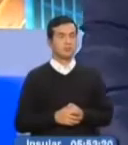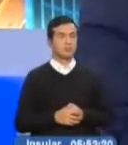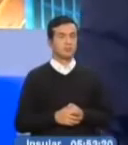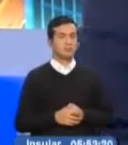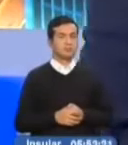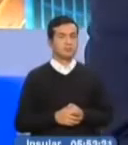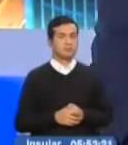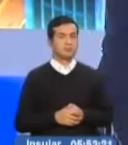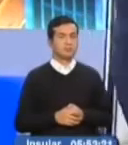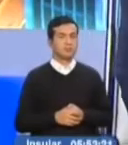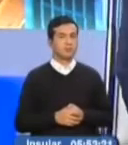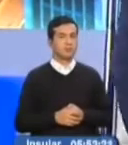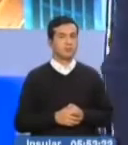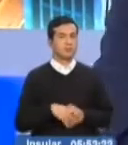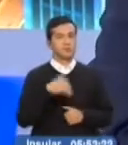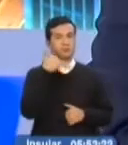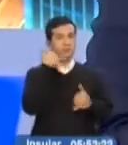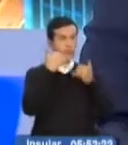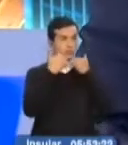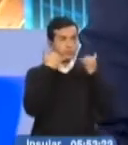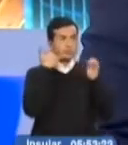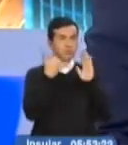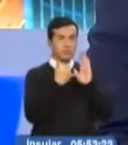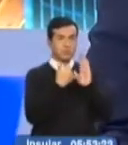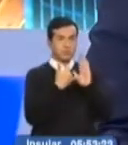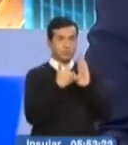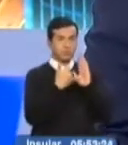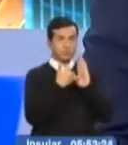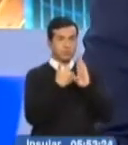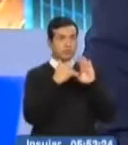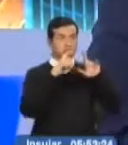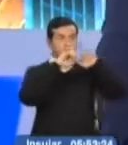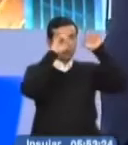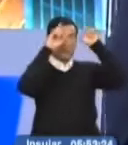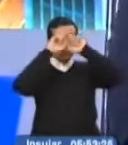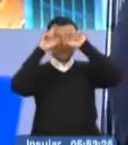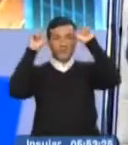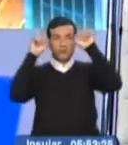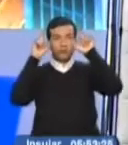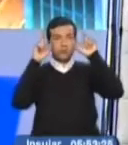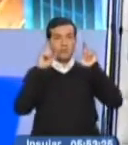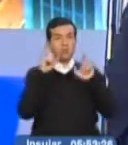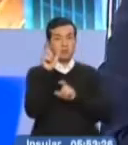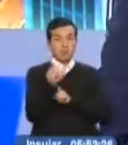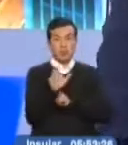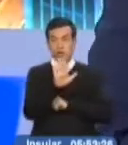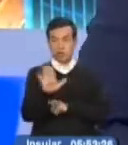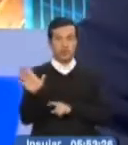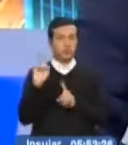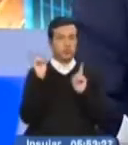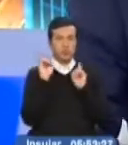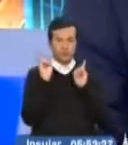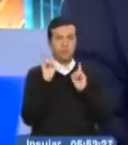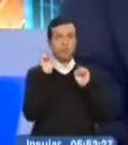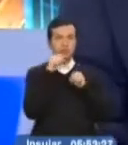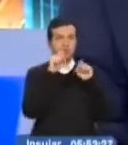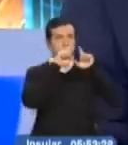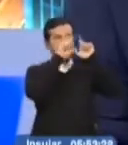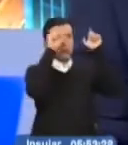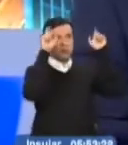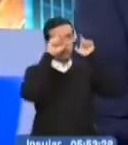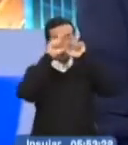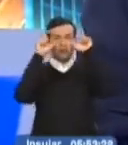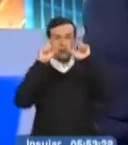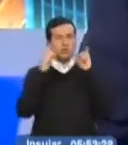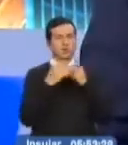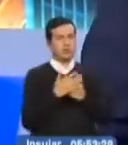grabar a la telefonía fija y celular para las sociedades, no para las personas naturales, pero sí para las sociedades.